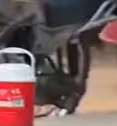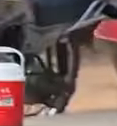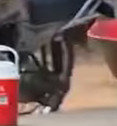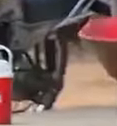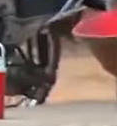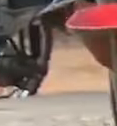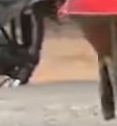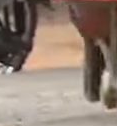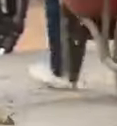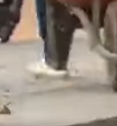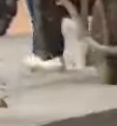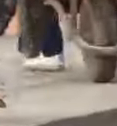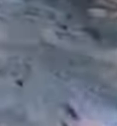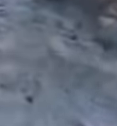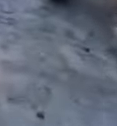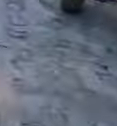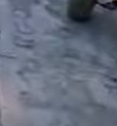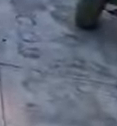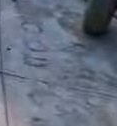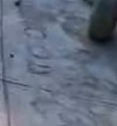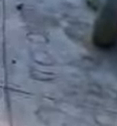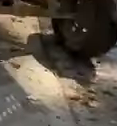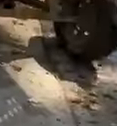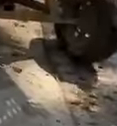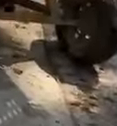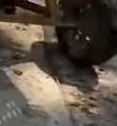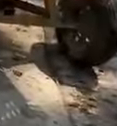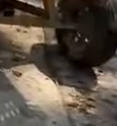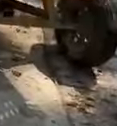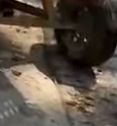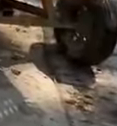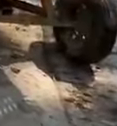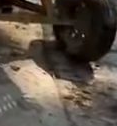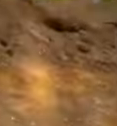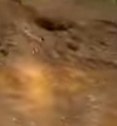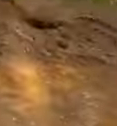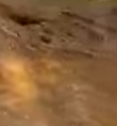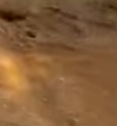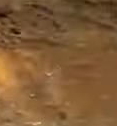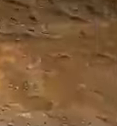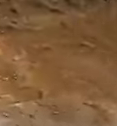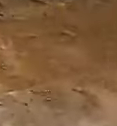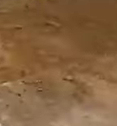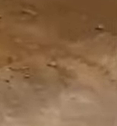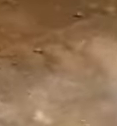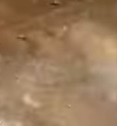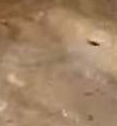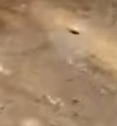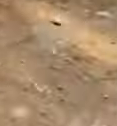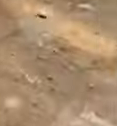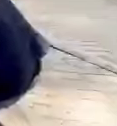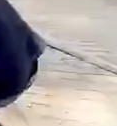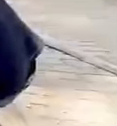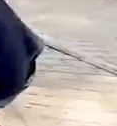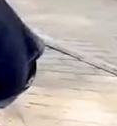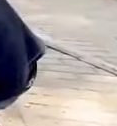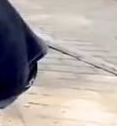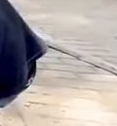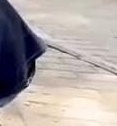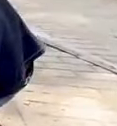el gobierno de México ha impulsado la construcción de infraestructura con un profundo sentido social, en beneficio de las personas que habitan en la